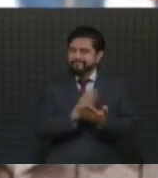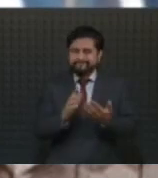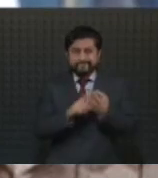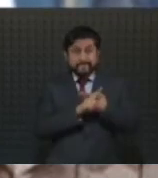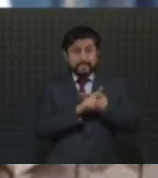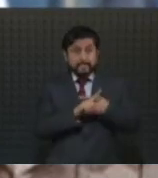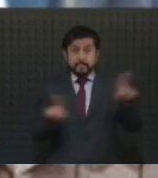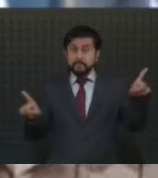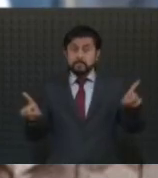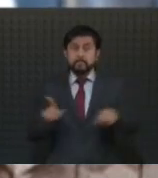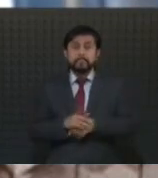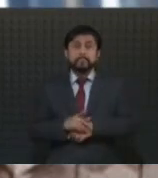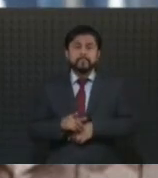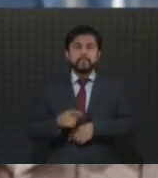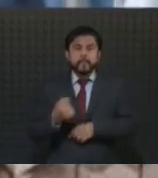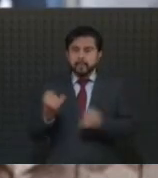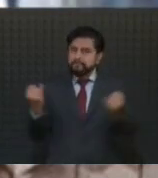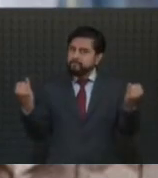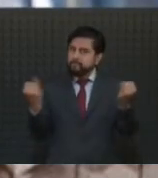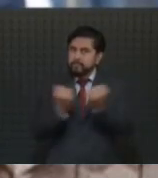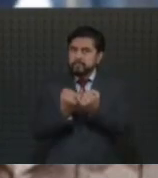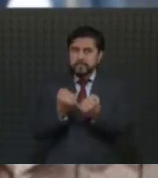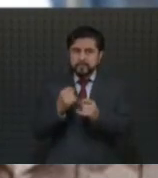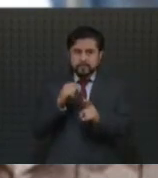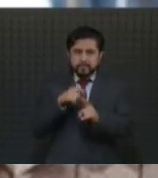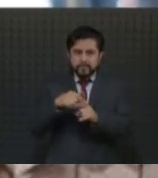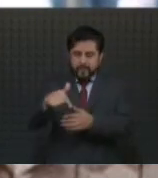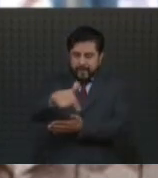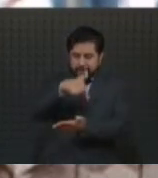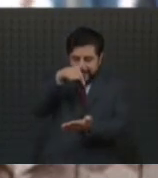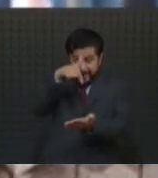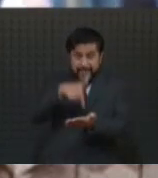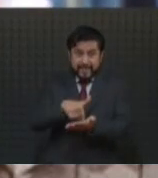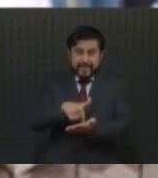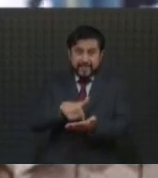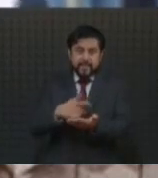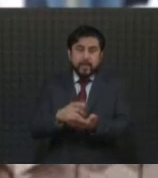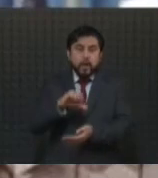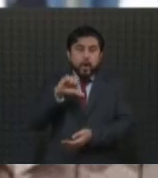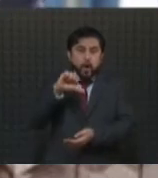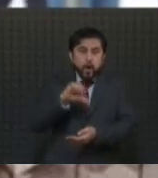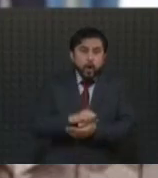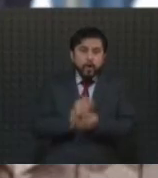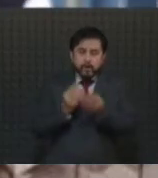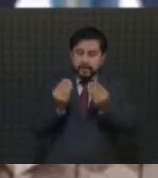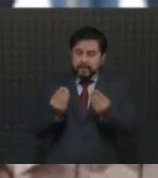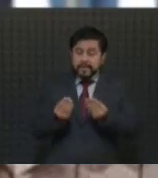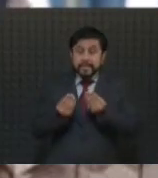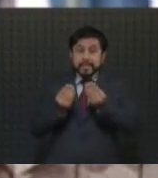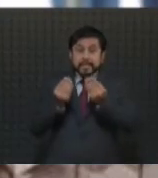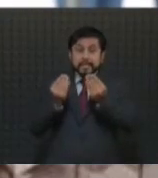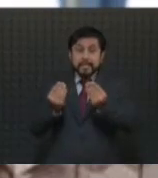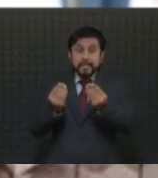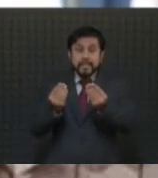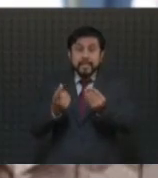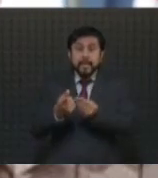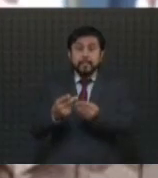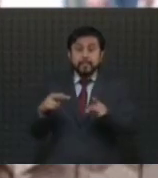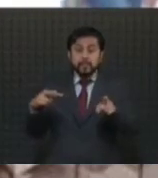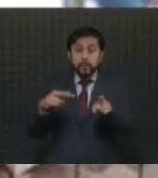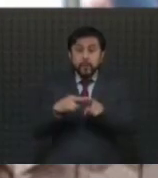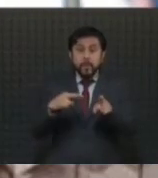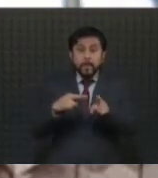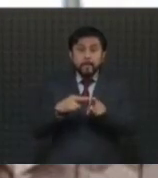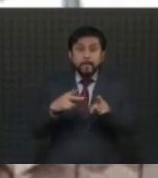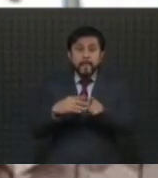ser un espacio privado, pues hoy estamos entregando uno de los más bellos parques de la Ciudad de México. Un espacio público para